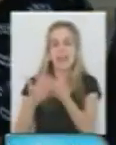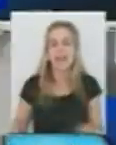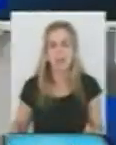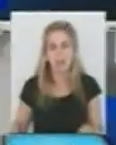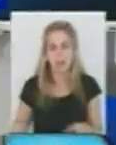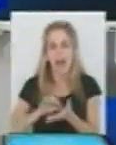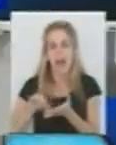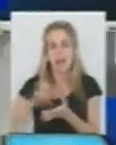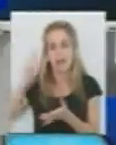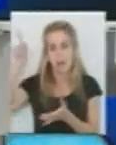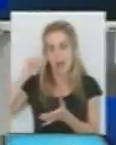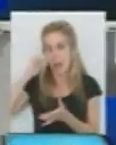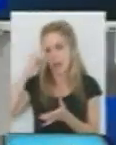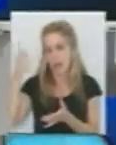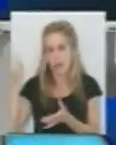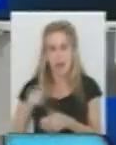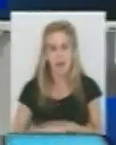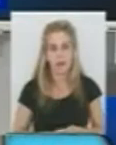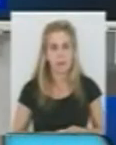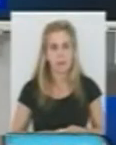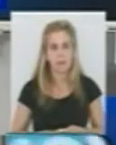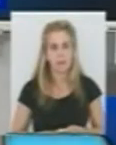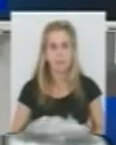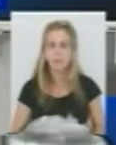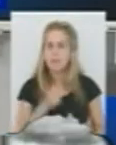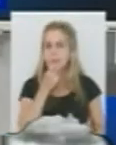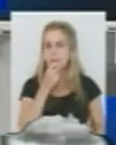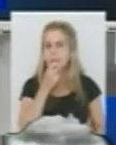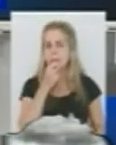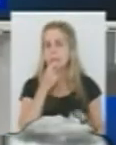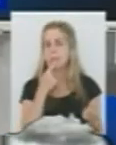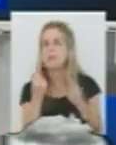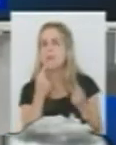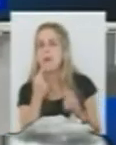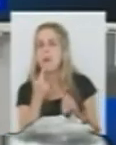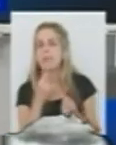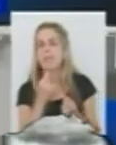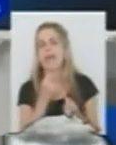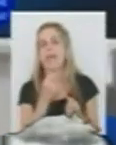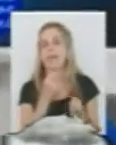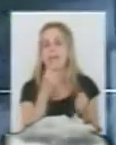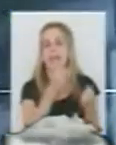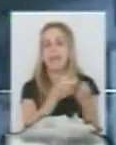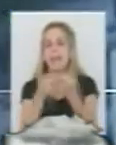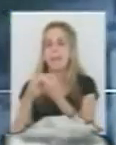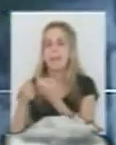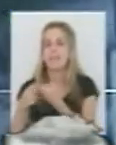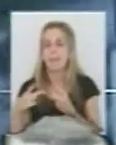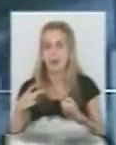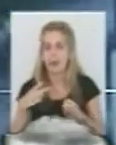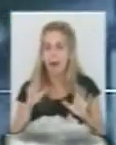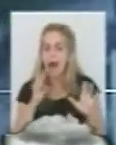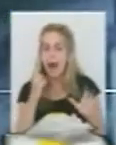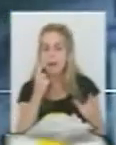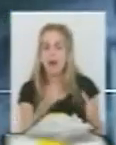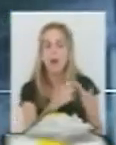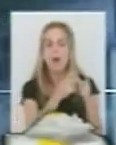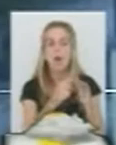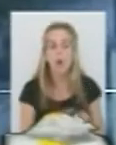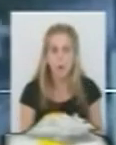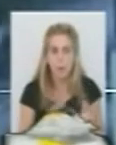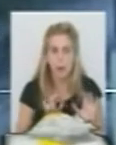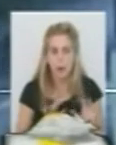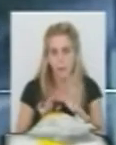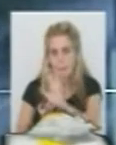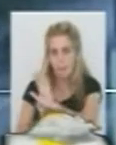gobernador. Encuestas, rapidito. Tengo de Aresco. Una encuesta, pero fresquita, fresquita. Déjame que te aclare. Dale. Porque me